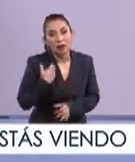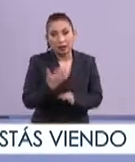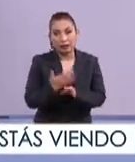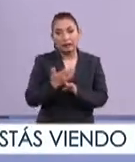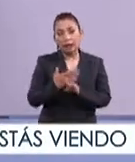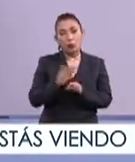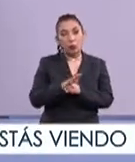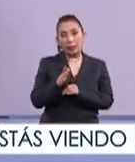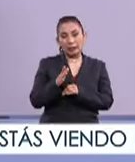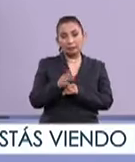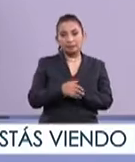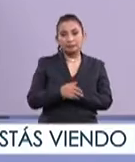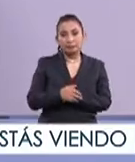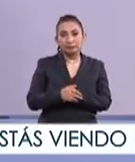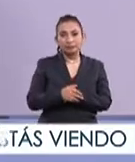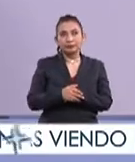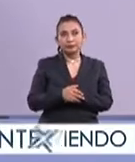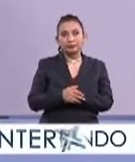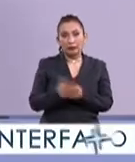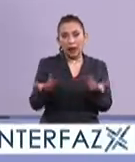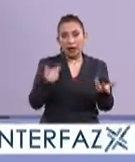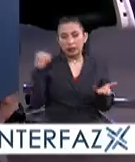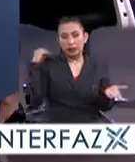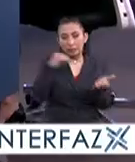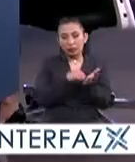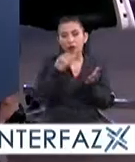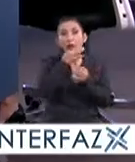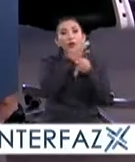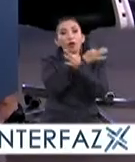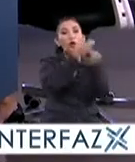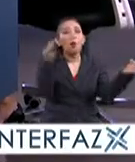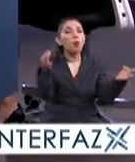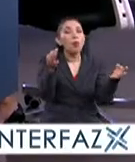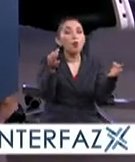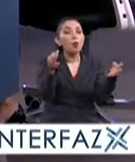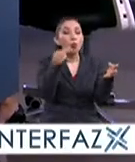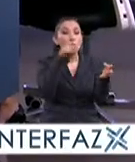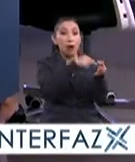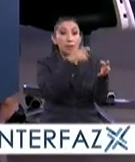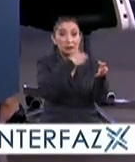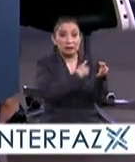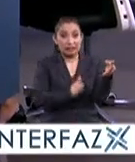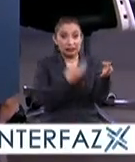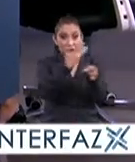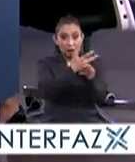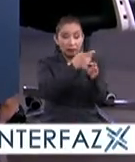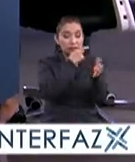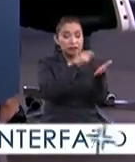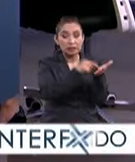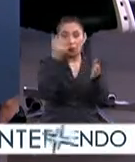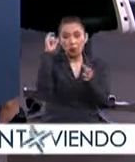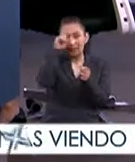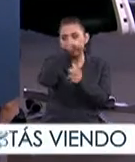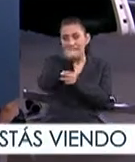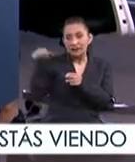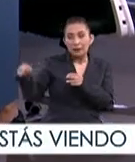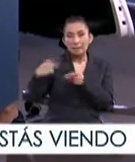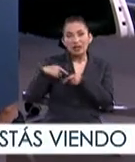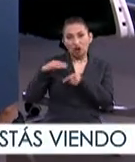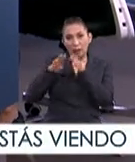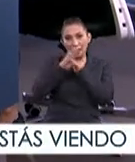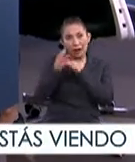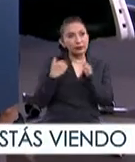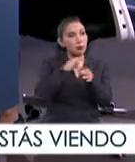actual es que ha implementado un decreto mediante el cual se dificulta que los